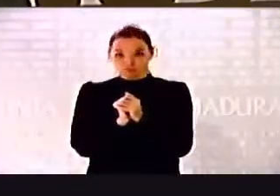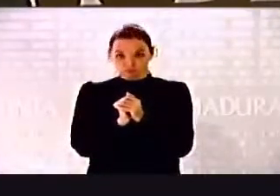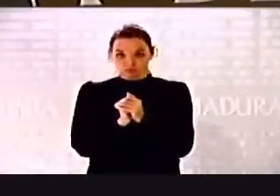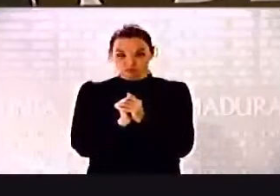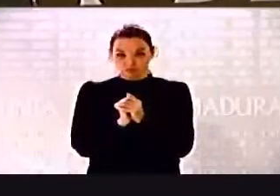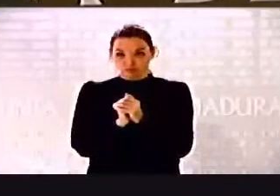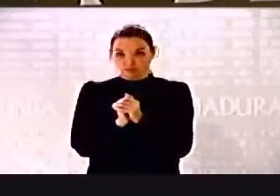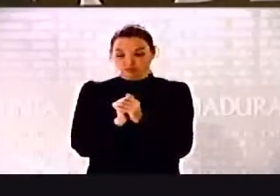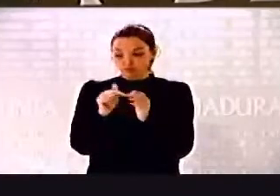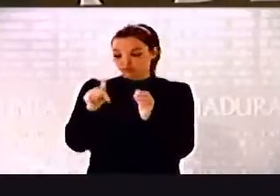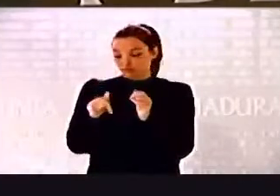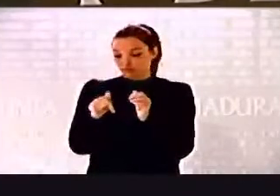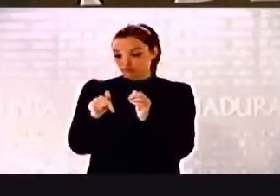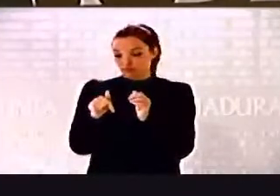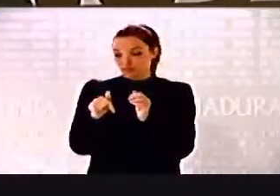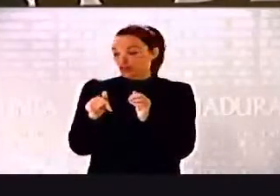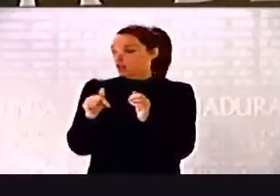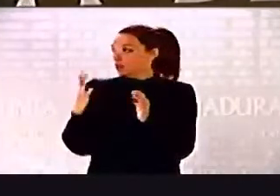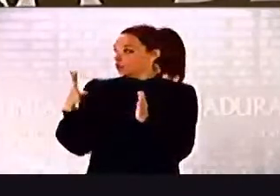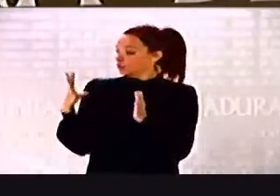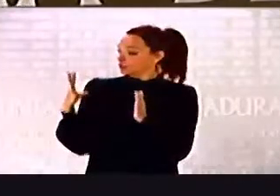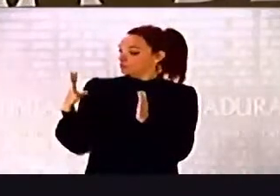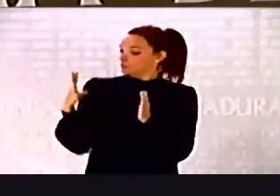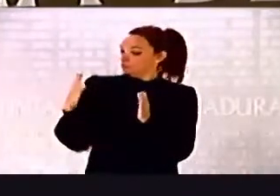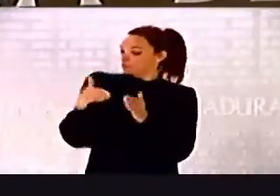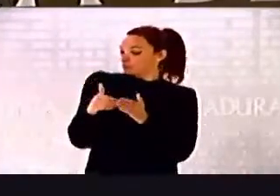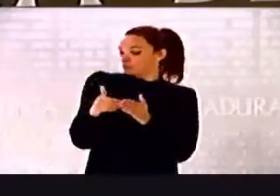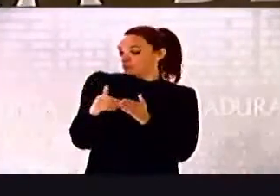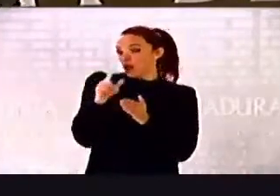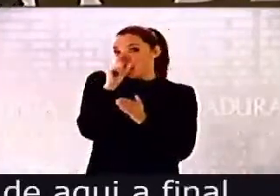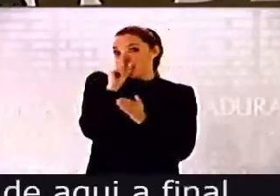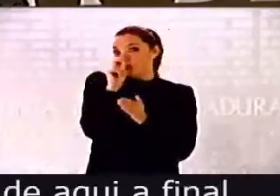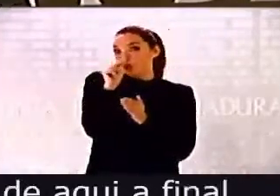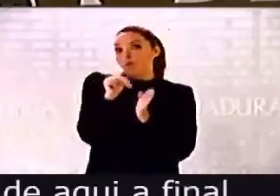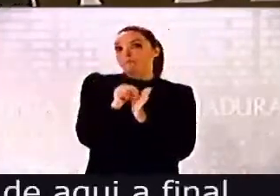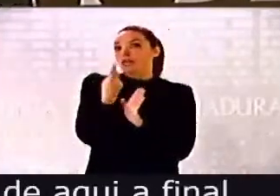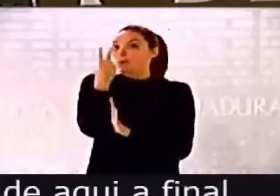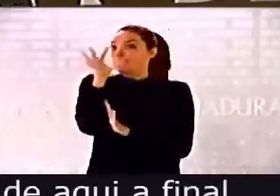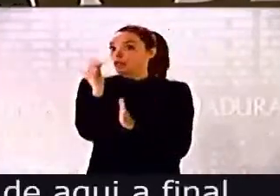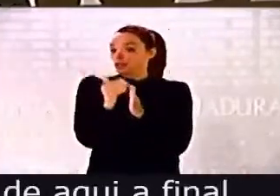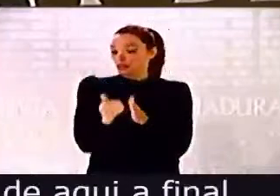de aquí a en todo el año 2020,